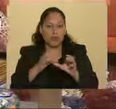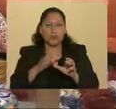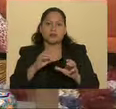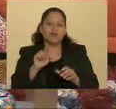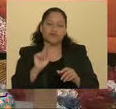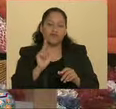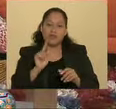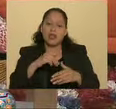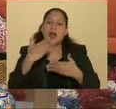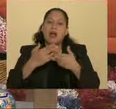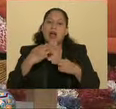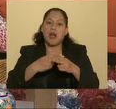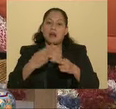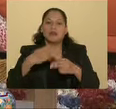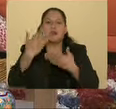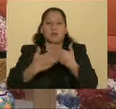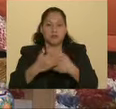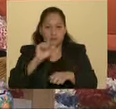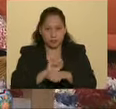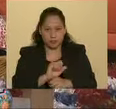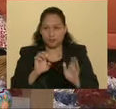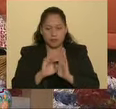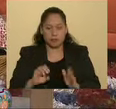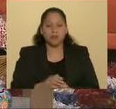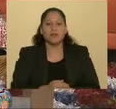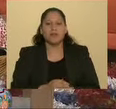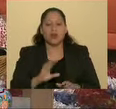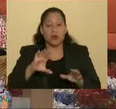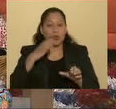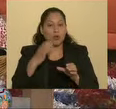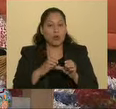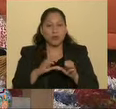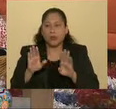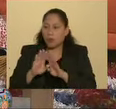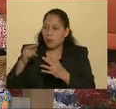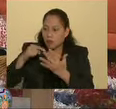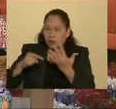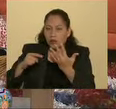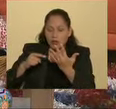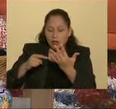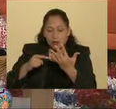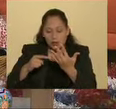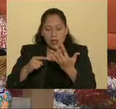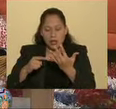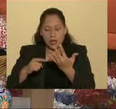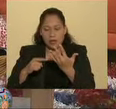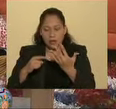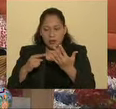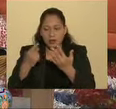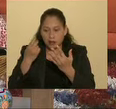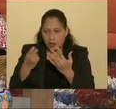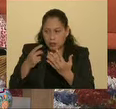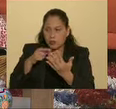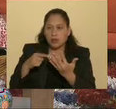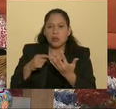Lo correcto se basa en fundamentos. Ejemplo. Sí, y además el cerebro es tan noble en todos nosotros, claro. Es tan